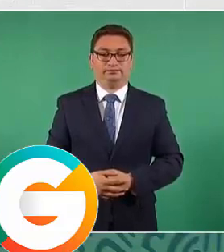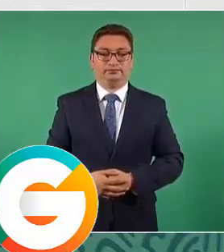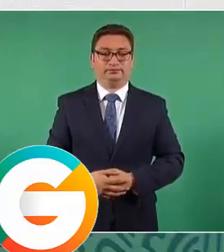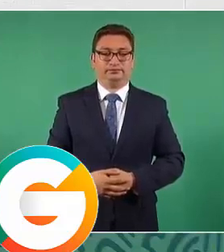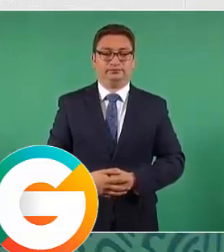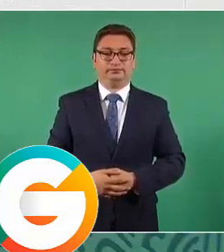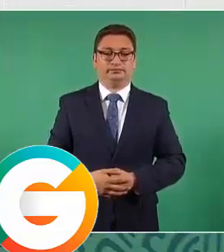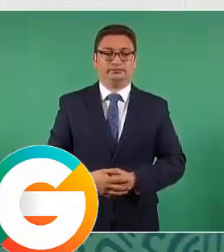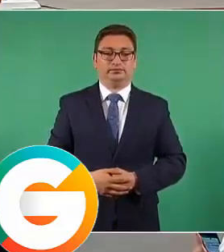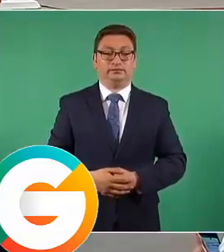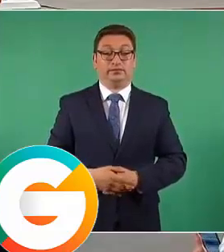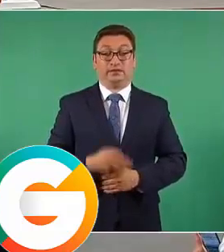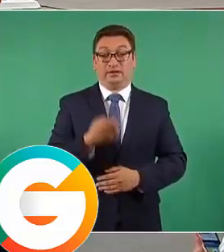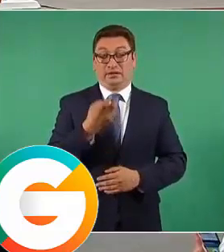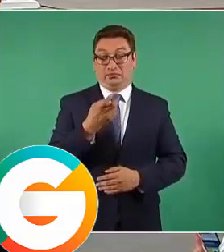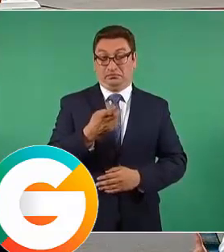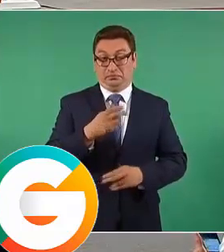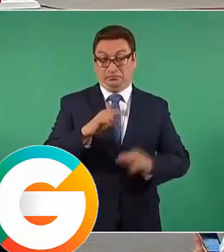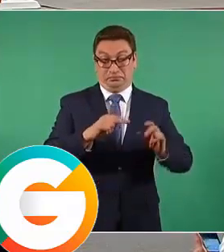Pero todo esto